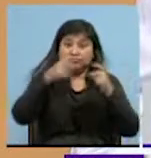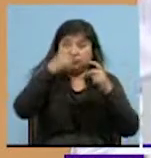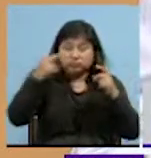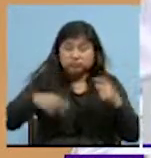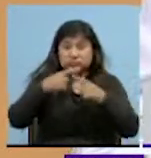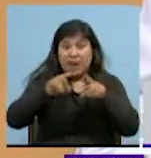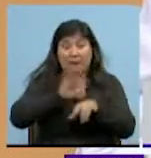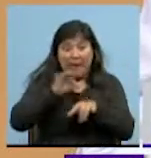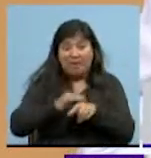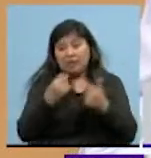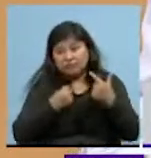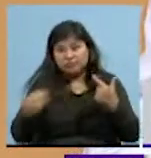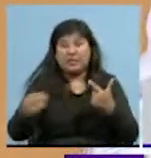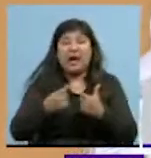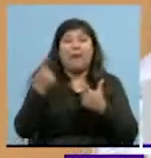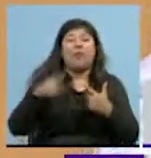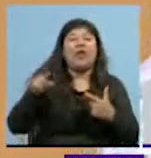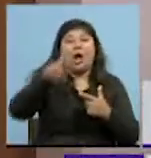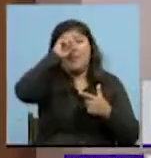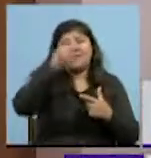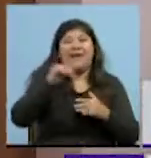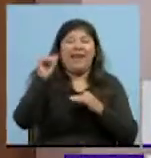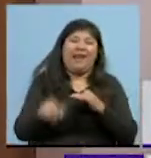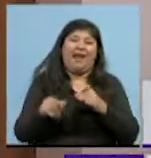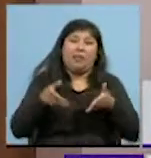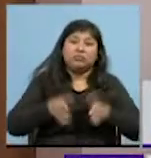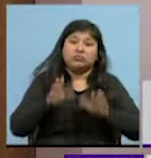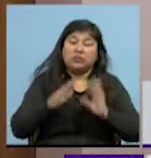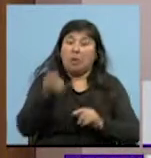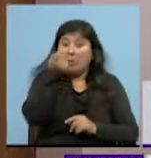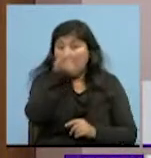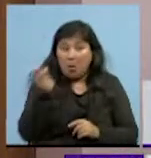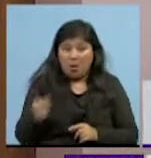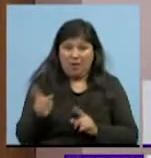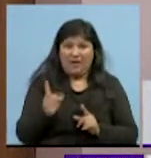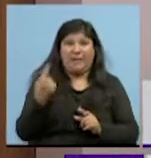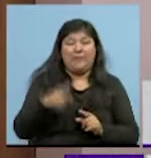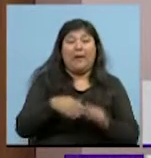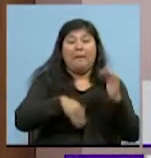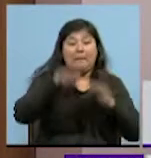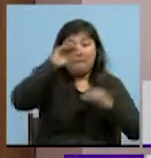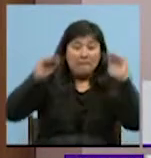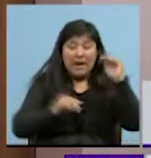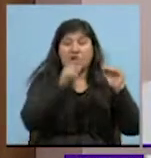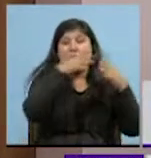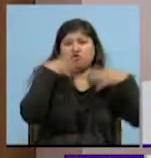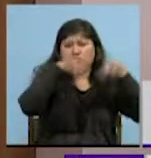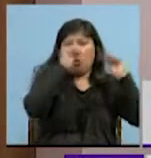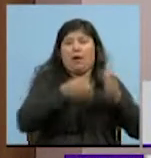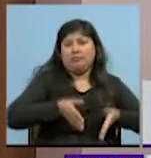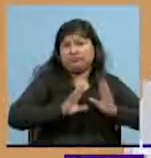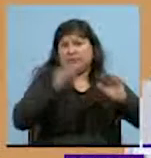es el hospital que menos partos tiene, como el de Susque, pero en comparación a Tilcara y Humahuaca. No